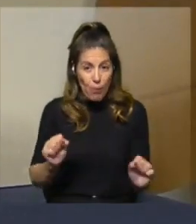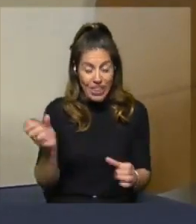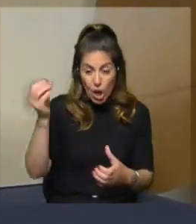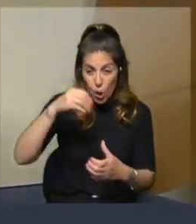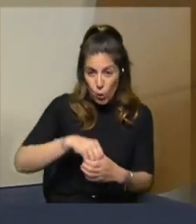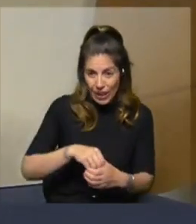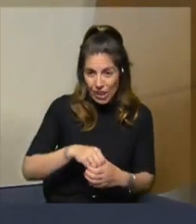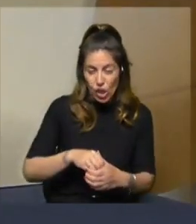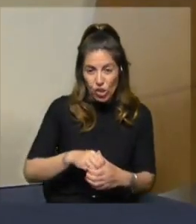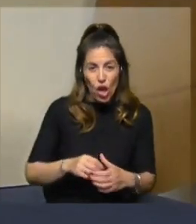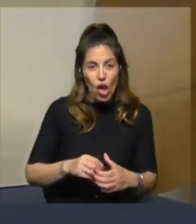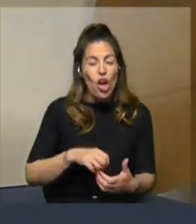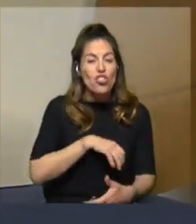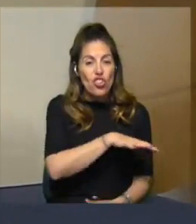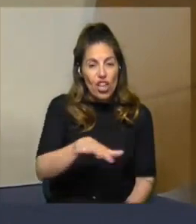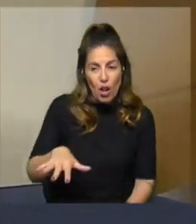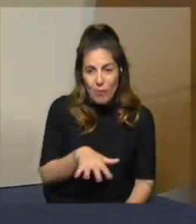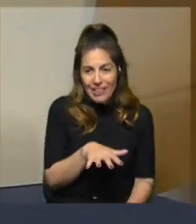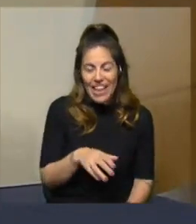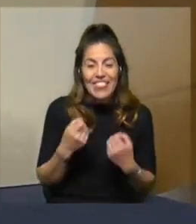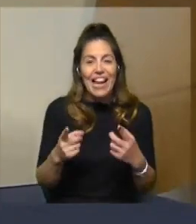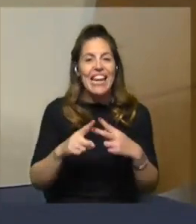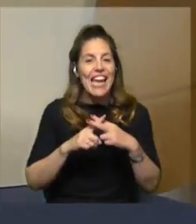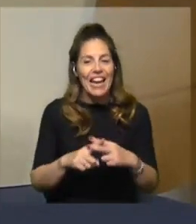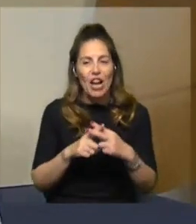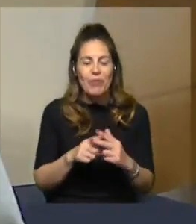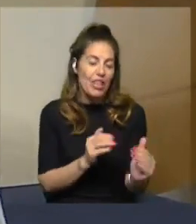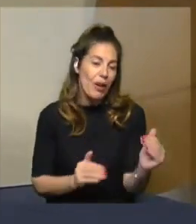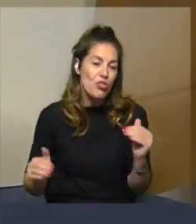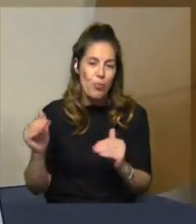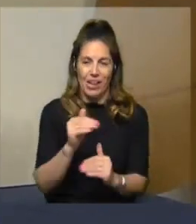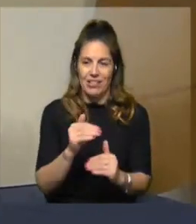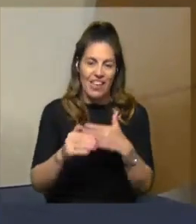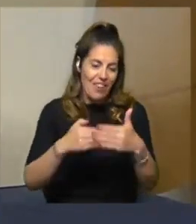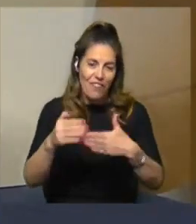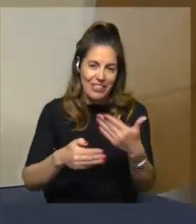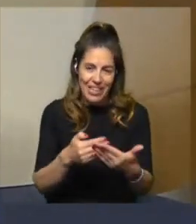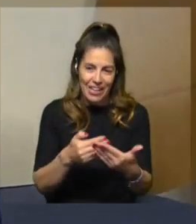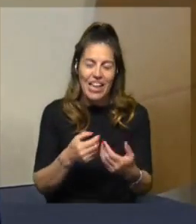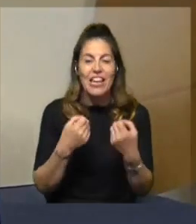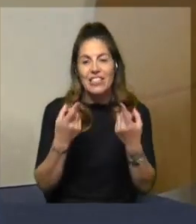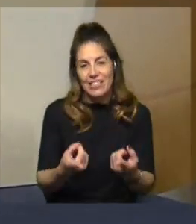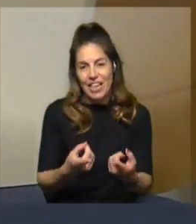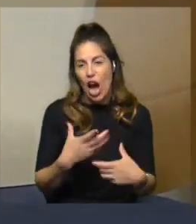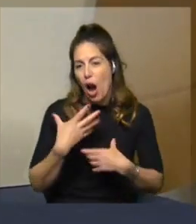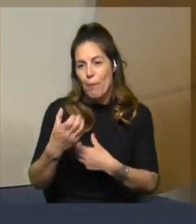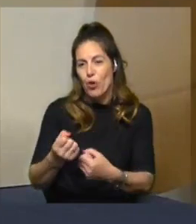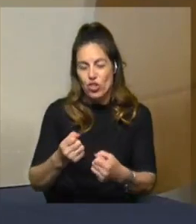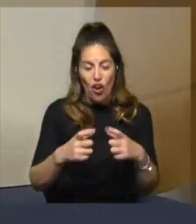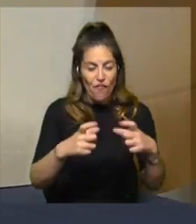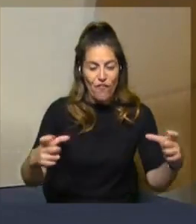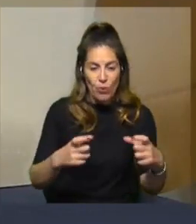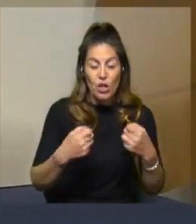incluirlos socialmente y darles las herramientas para poder superarse, ya sea mediante el apoyo de vouchers